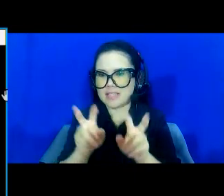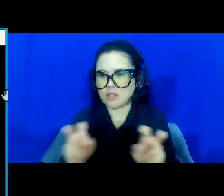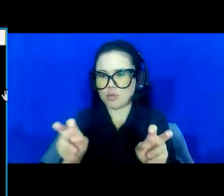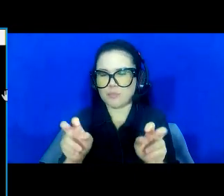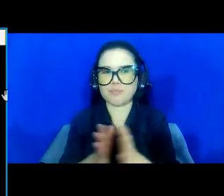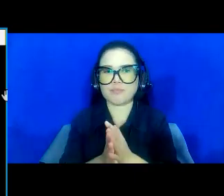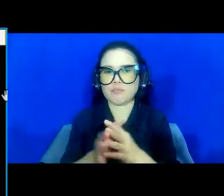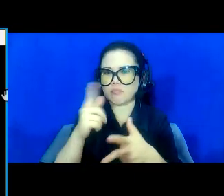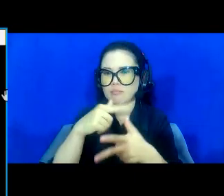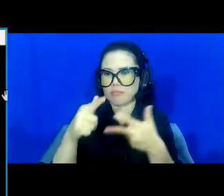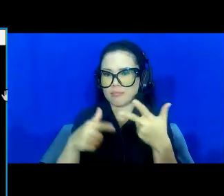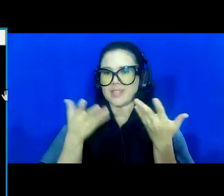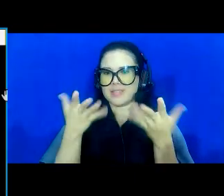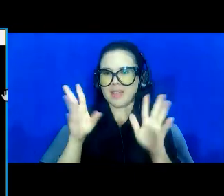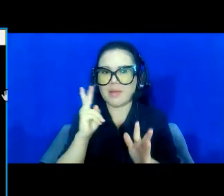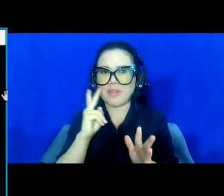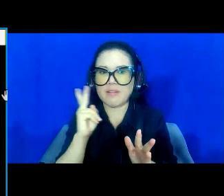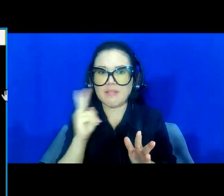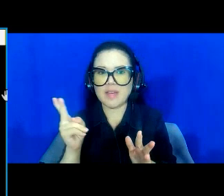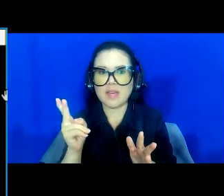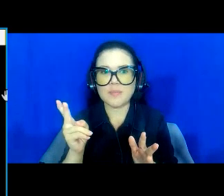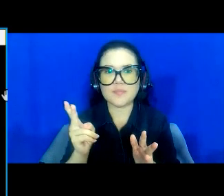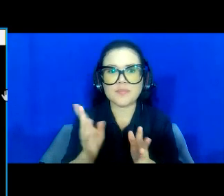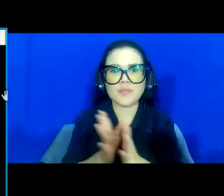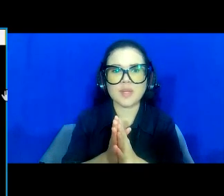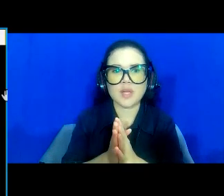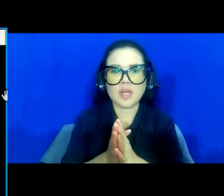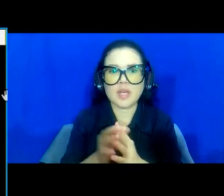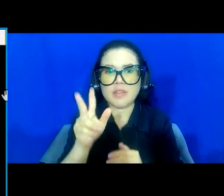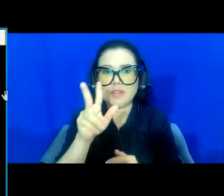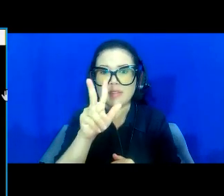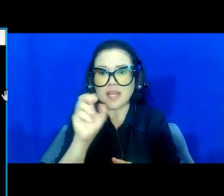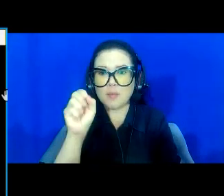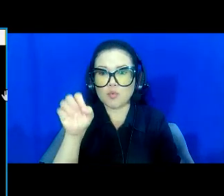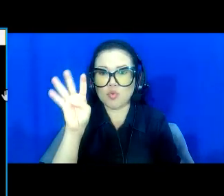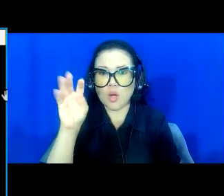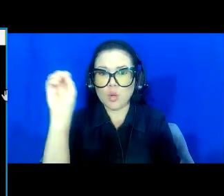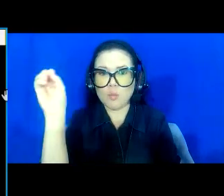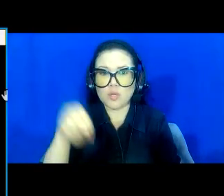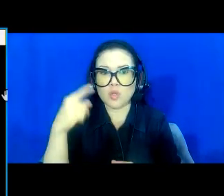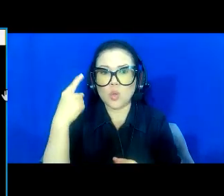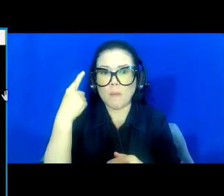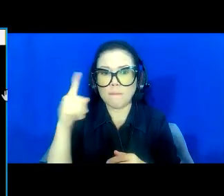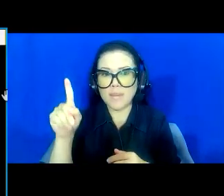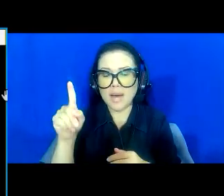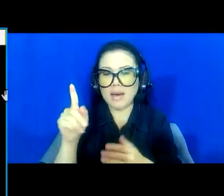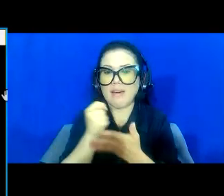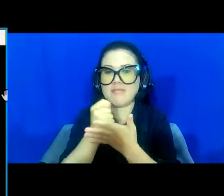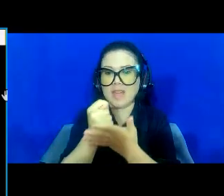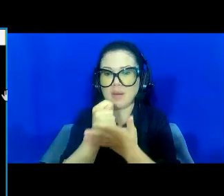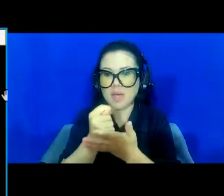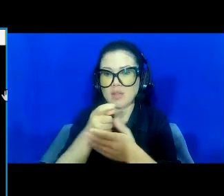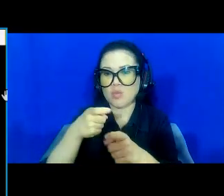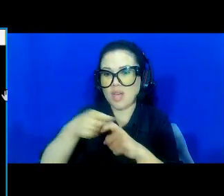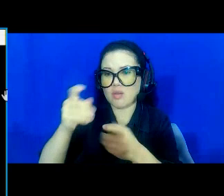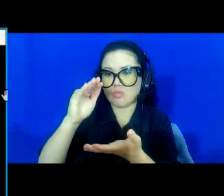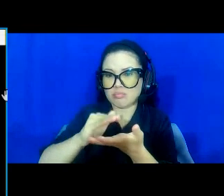el 30.4% de los fondos que nos están solicitando son para áreas de tratamiento y reducción de daños, para